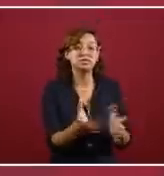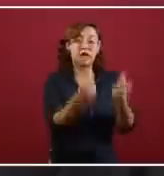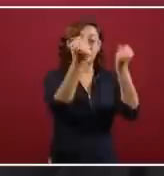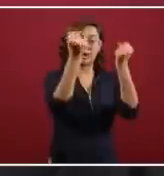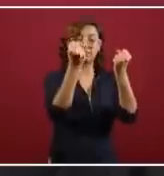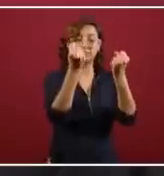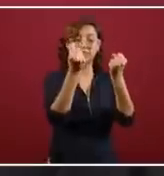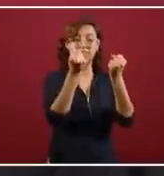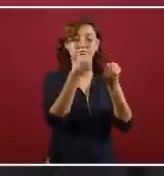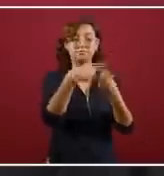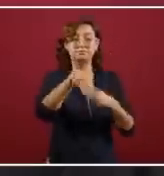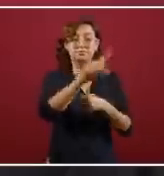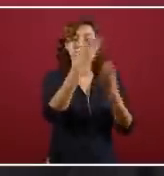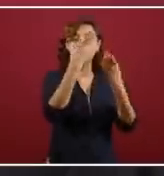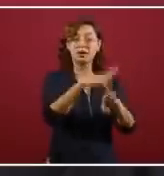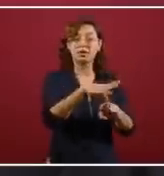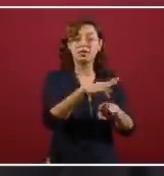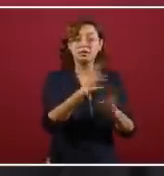costar,